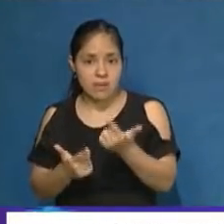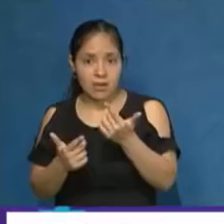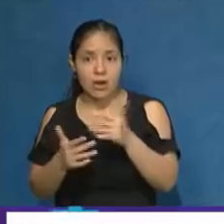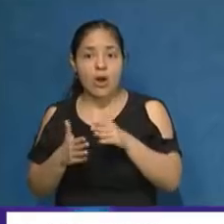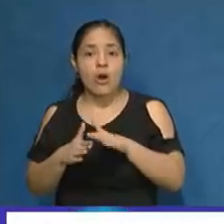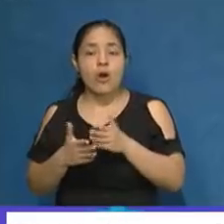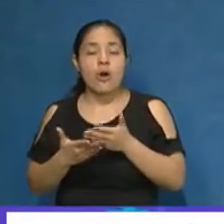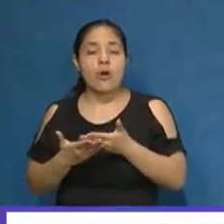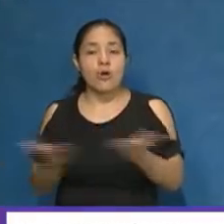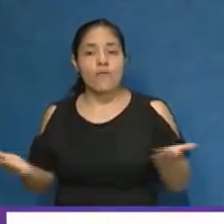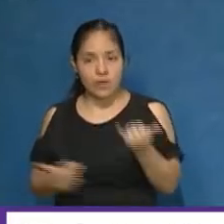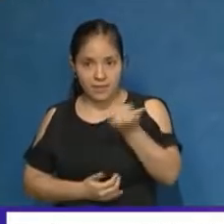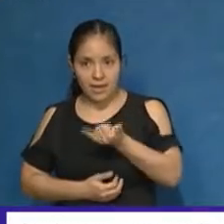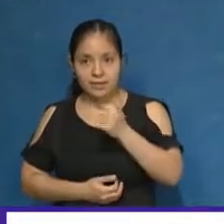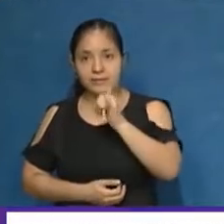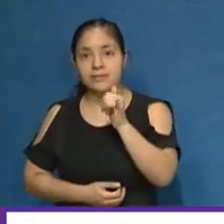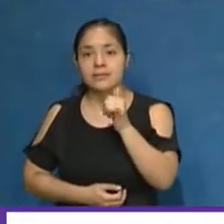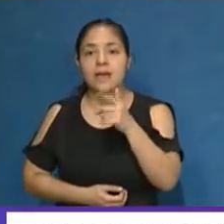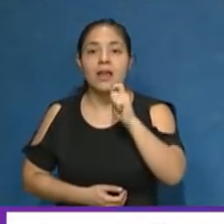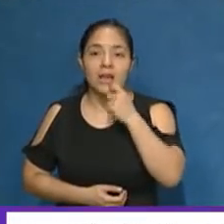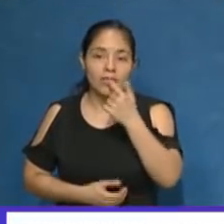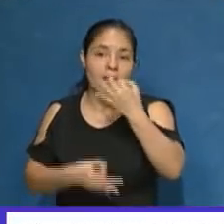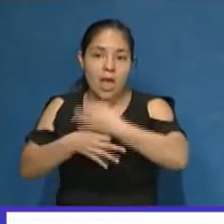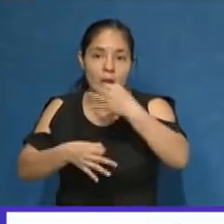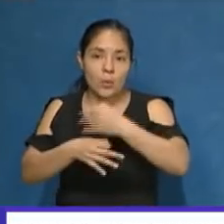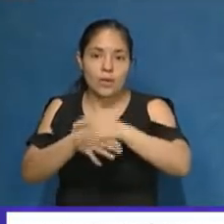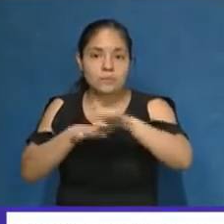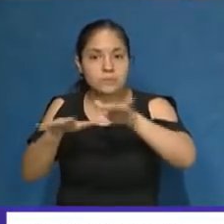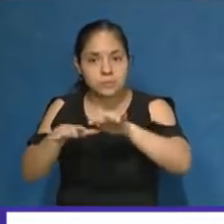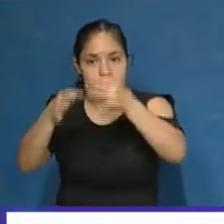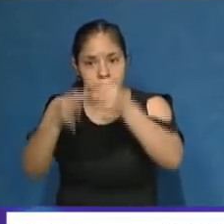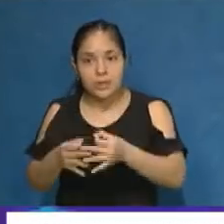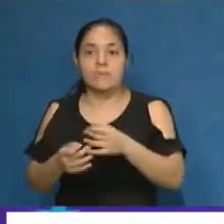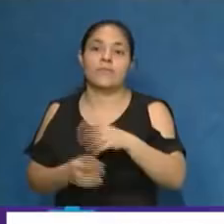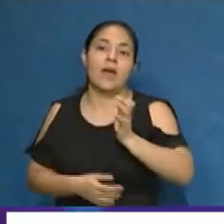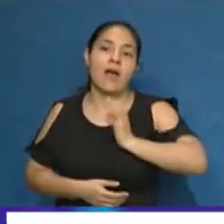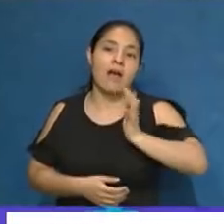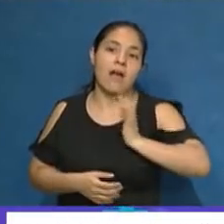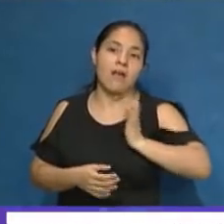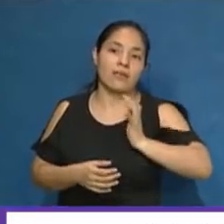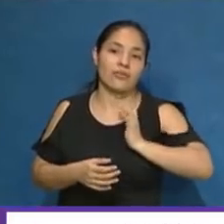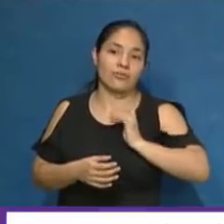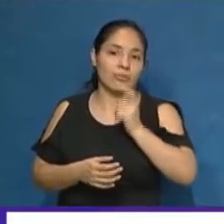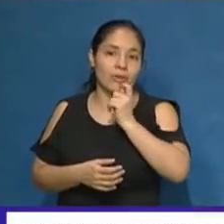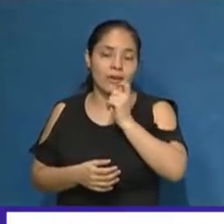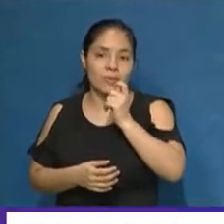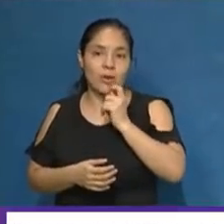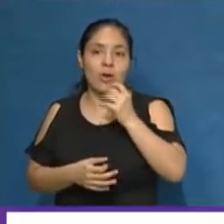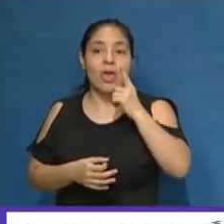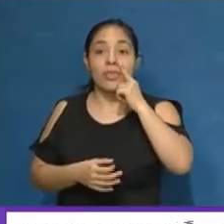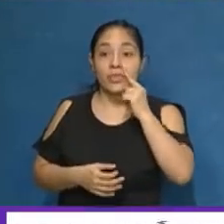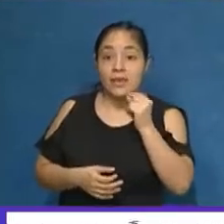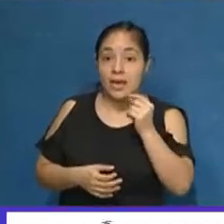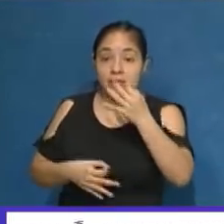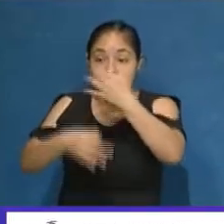nos satisface que las cosas en las escuelas sucedan, porque nosotros sabemos que durante mucho tiempo se han contado días donde las escuelas no